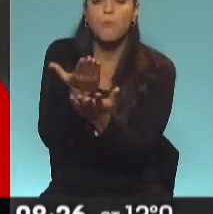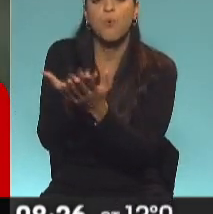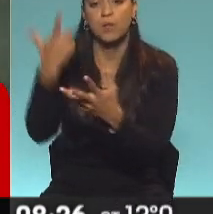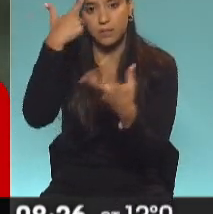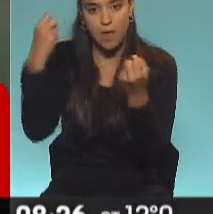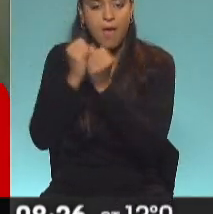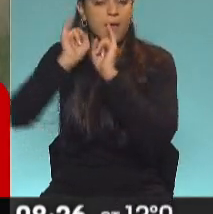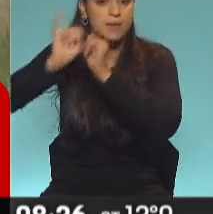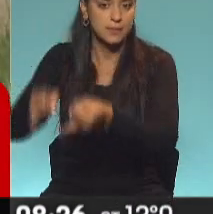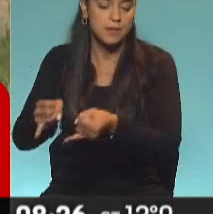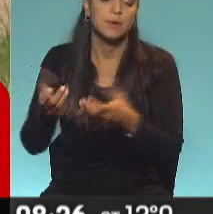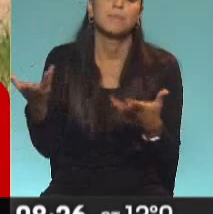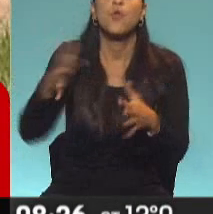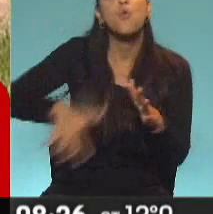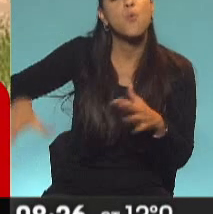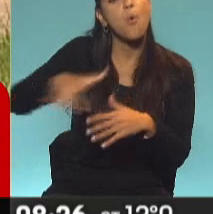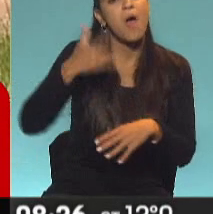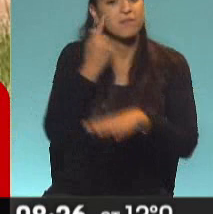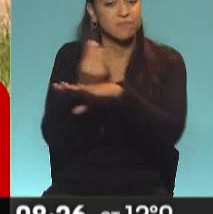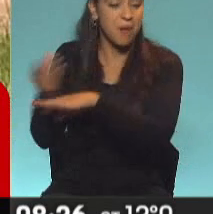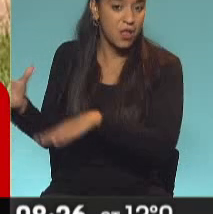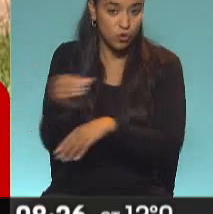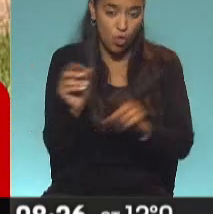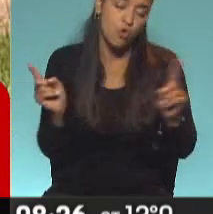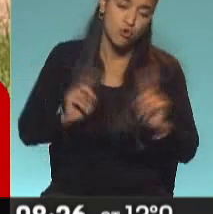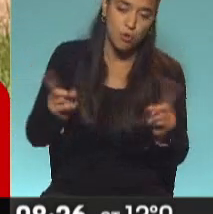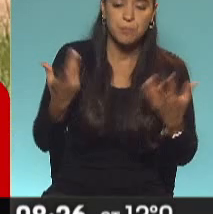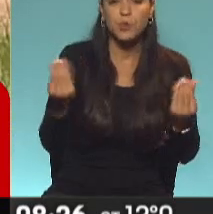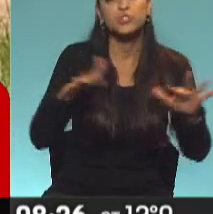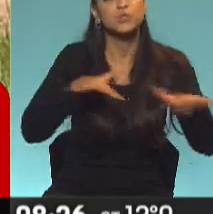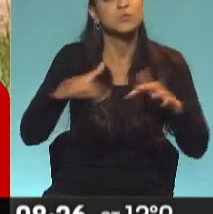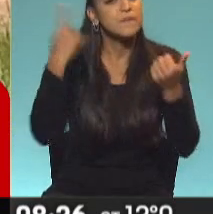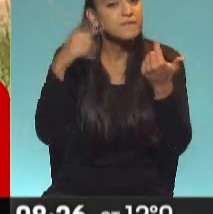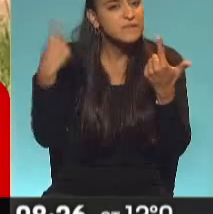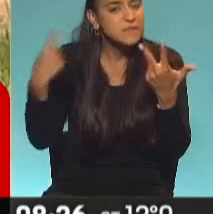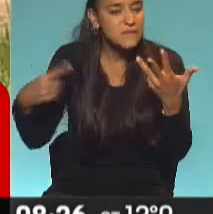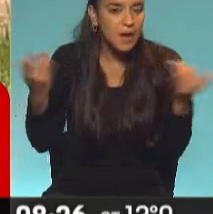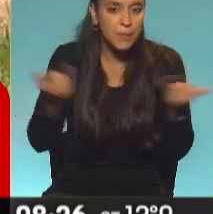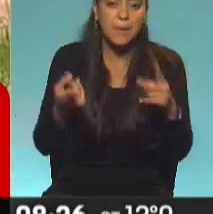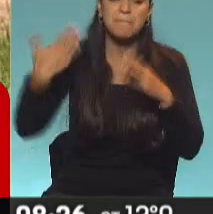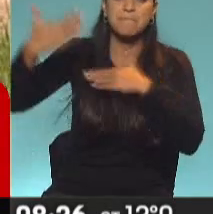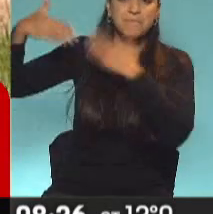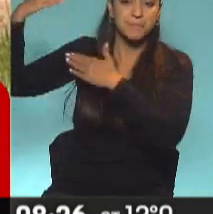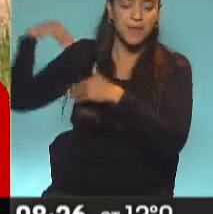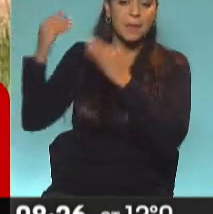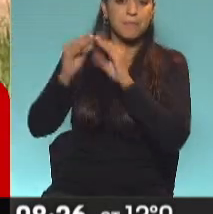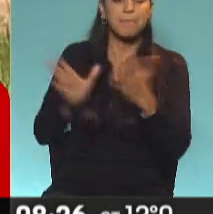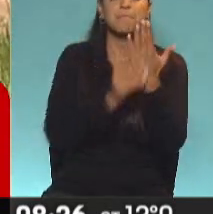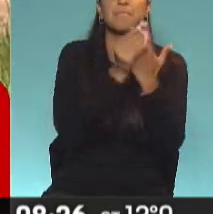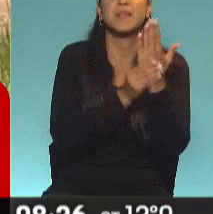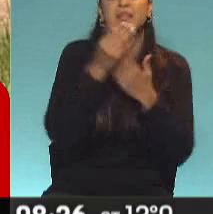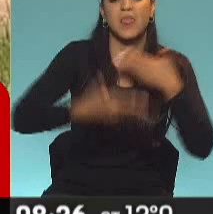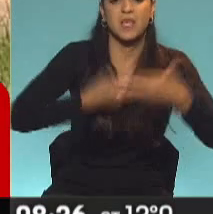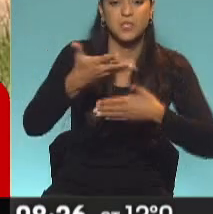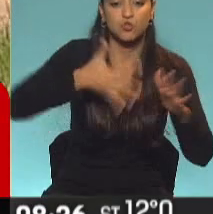provincia. En ese caso había lugar para todos, ¿no? Bueno, no había, y además las situaciones eran tan particulares. Esto es lo que decían desde el inicio, desde el Ministerio de Desarrollo